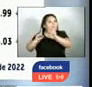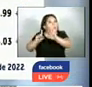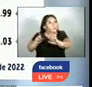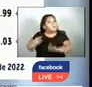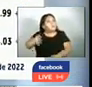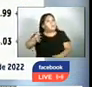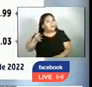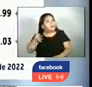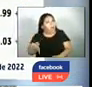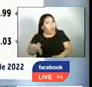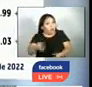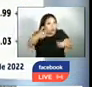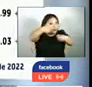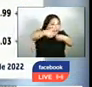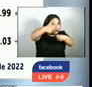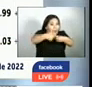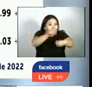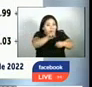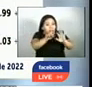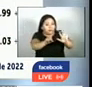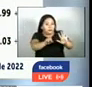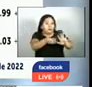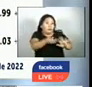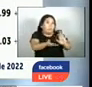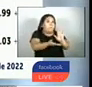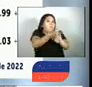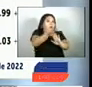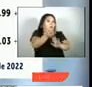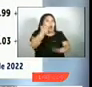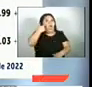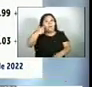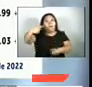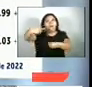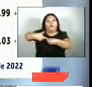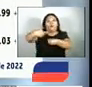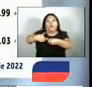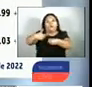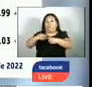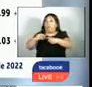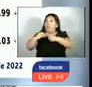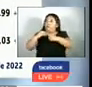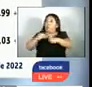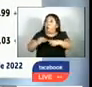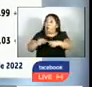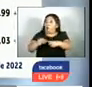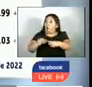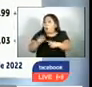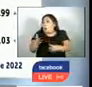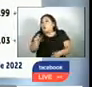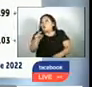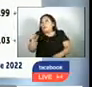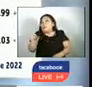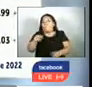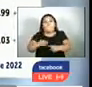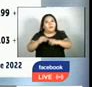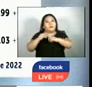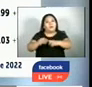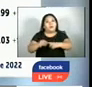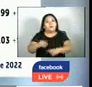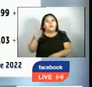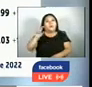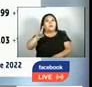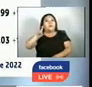16 centavos por galón. Por ejemplo, la gasolina super o premium, como usted prefiera llamar, va a incrementar